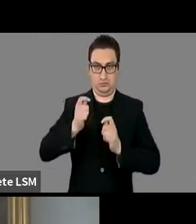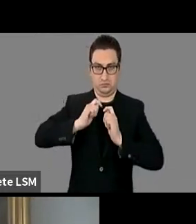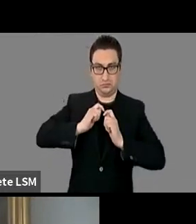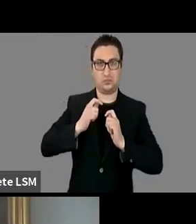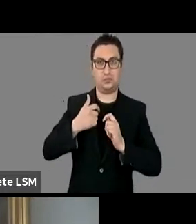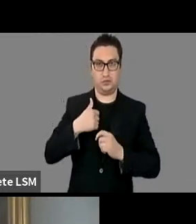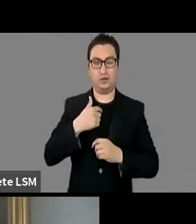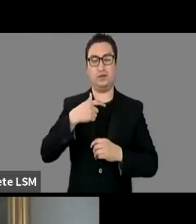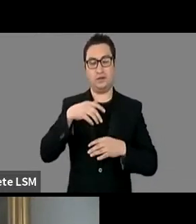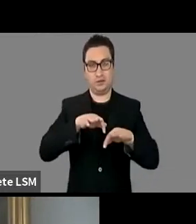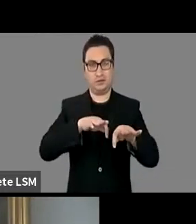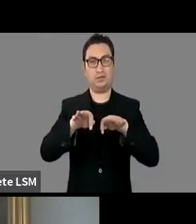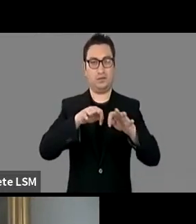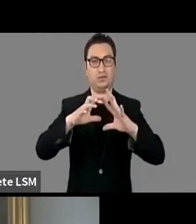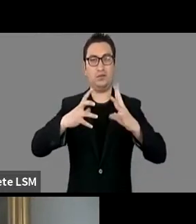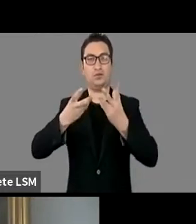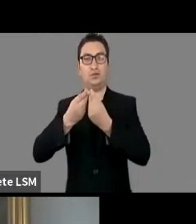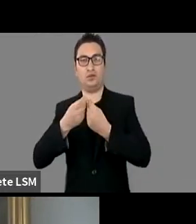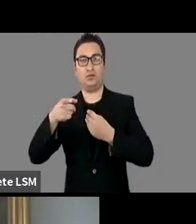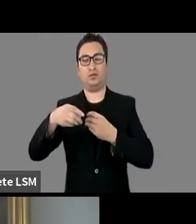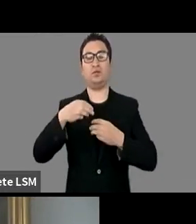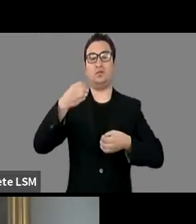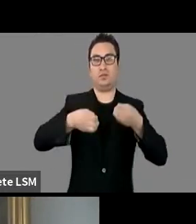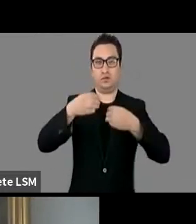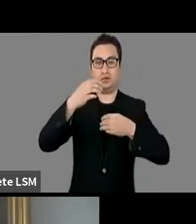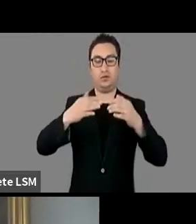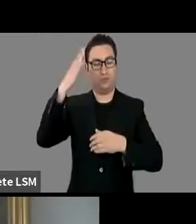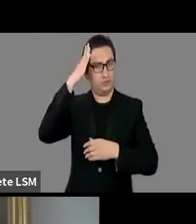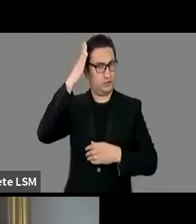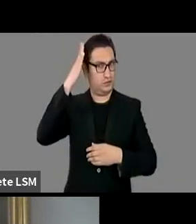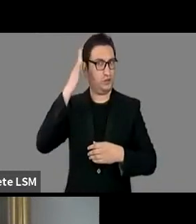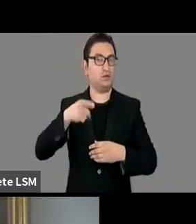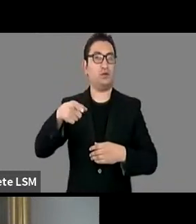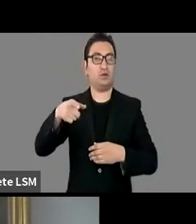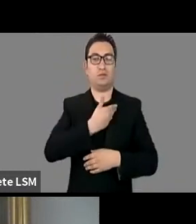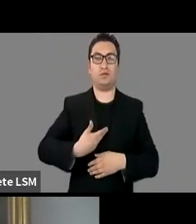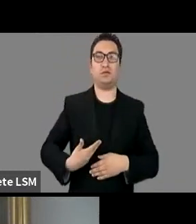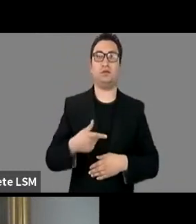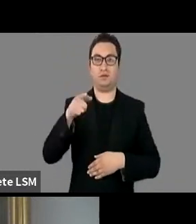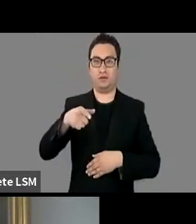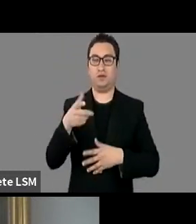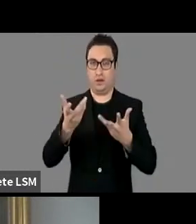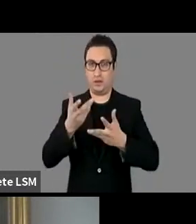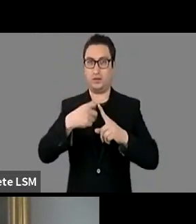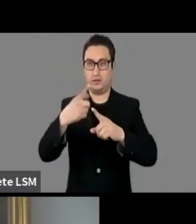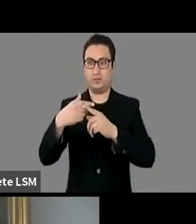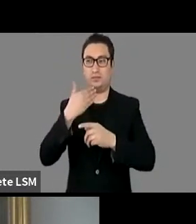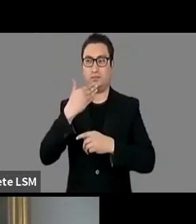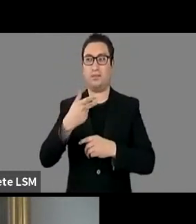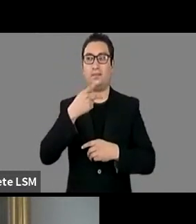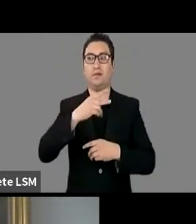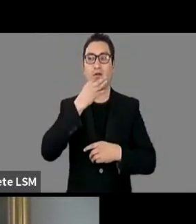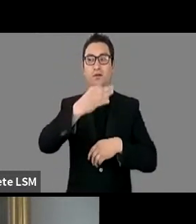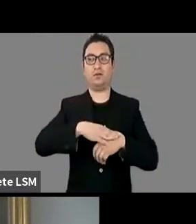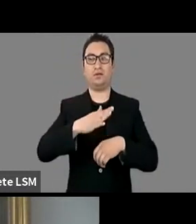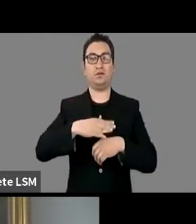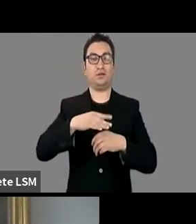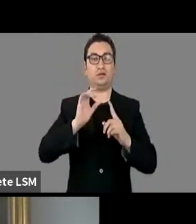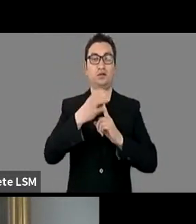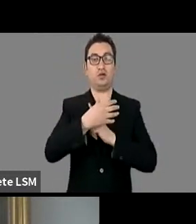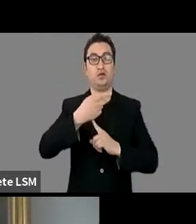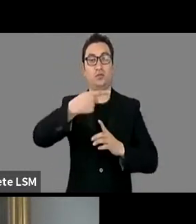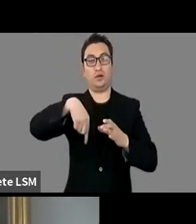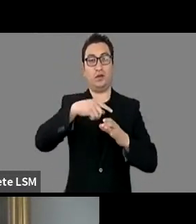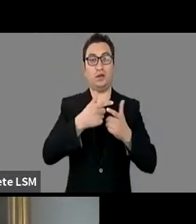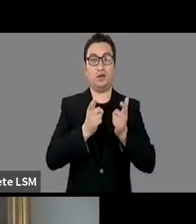también en forma conjunta con el magistrado presidente con sus acciones afirmativas, pero lo que quiero comentarles es que este comité tiene un gran compromiso